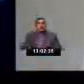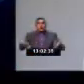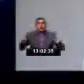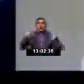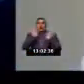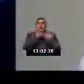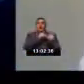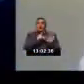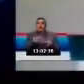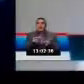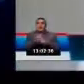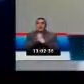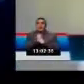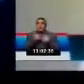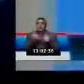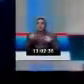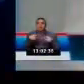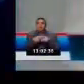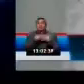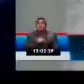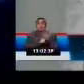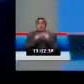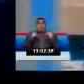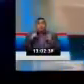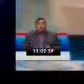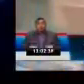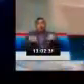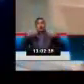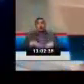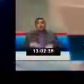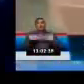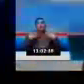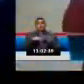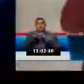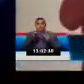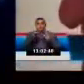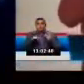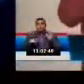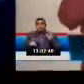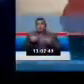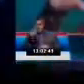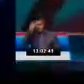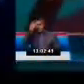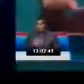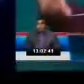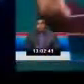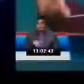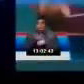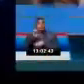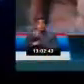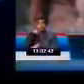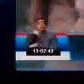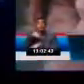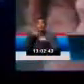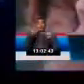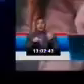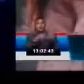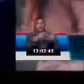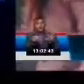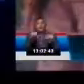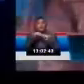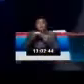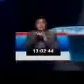mantener los protocolos de seguridad, más aún cuando el ministro de Salud confirma una reducción en el número de contagios. Dice que Ecuador tiene una de las tasas de mortalidad más